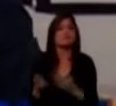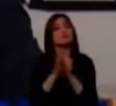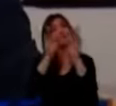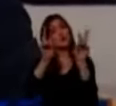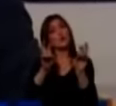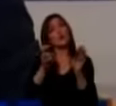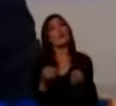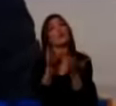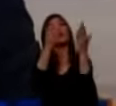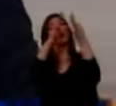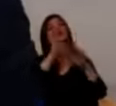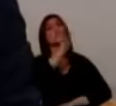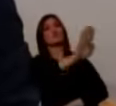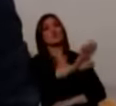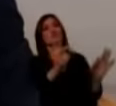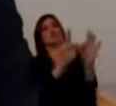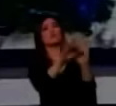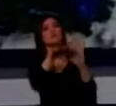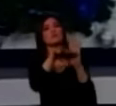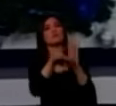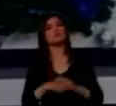al consumo de energía eléctrica.